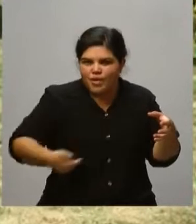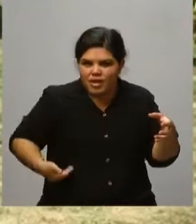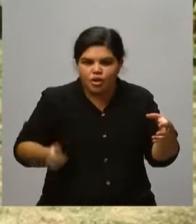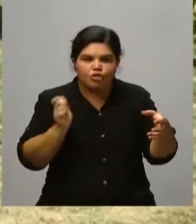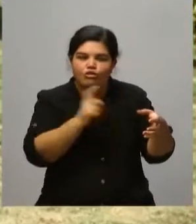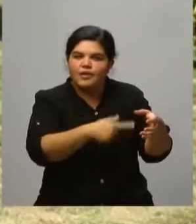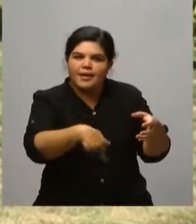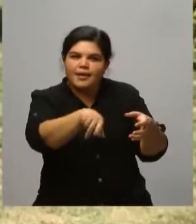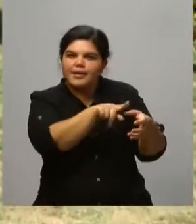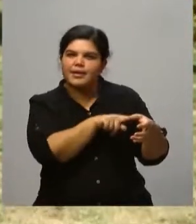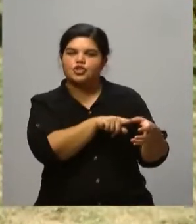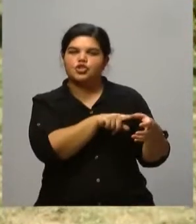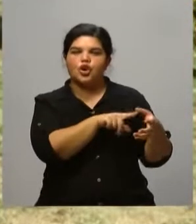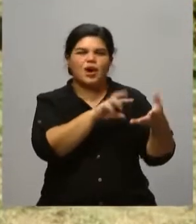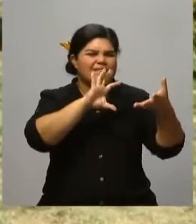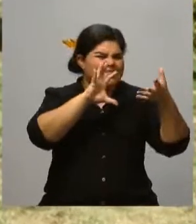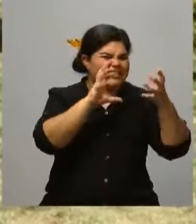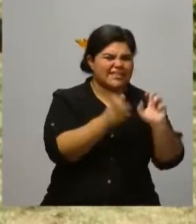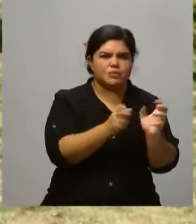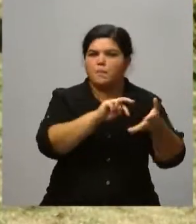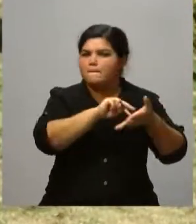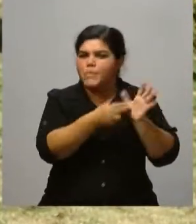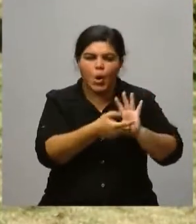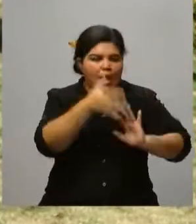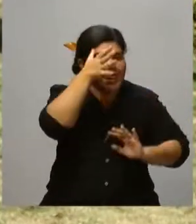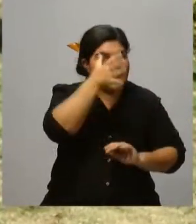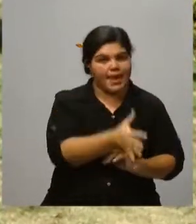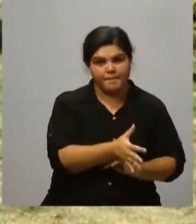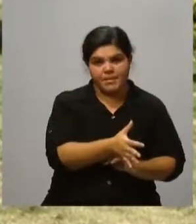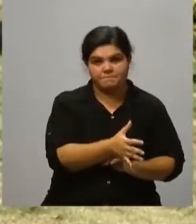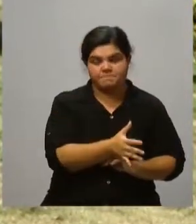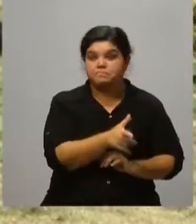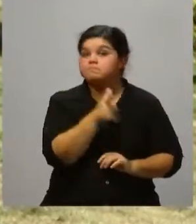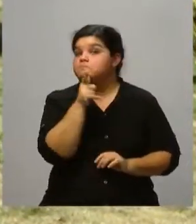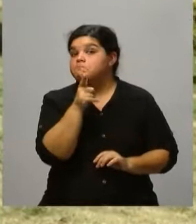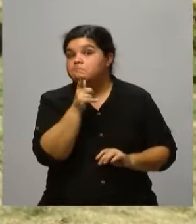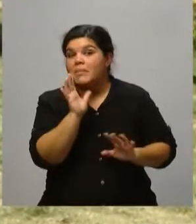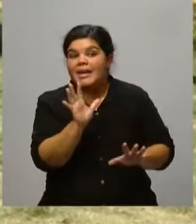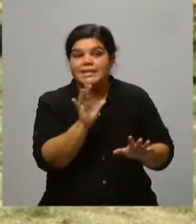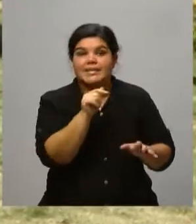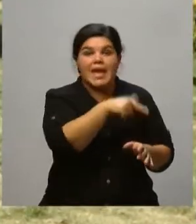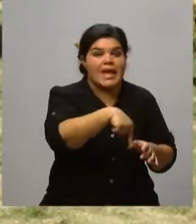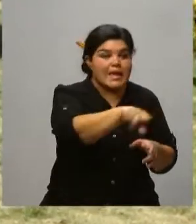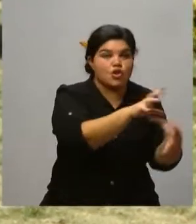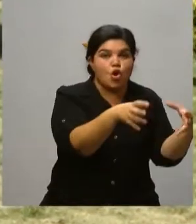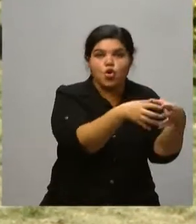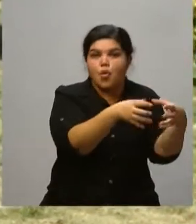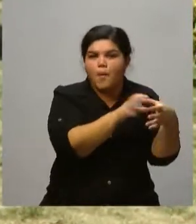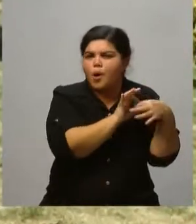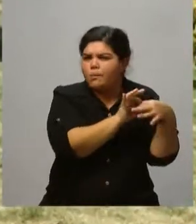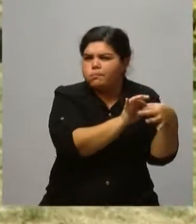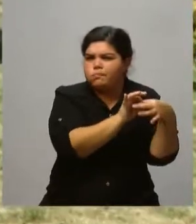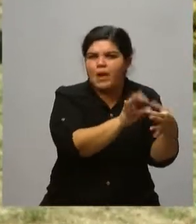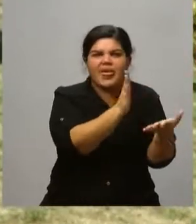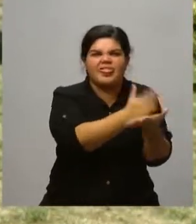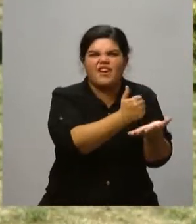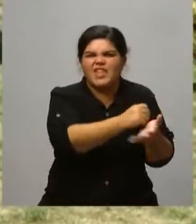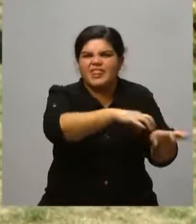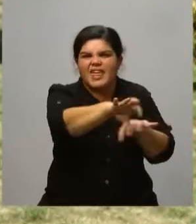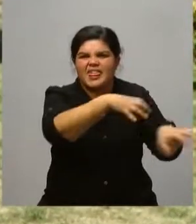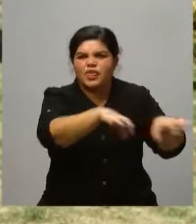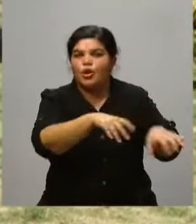que ver también dentro de la Unión Cívica Radical los referentes que pueden presentarse para ser candidatos y cómo se